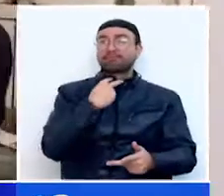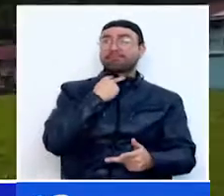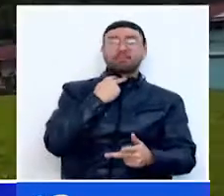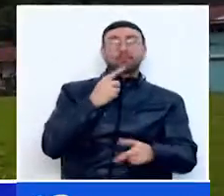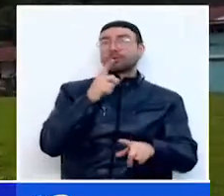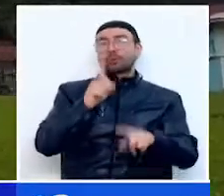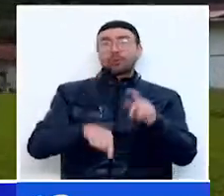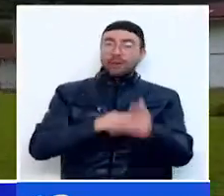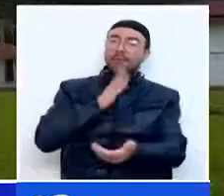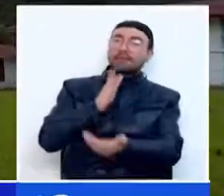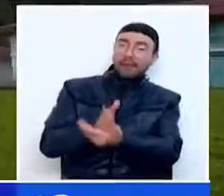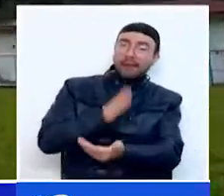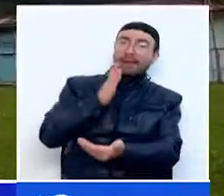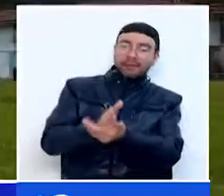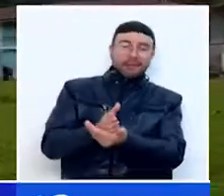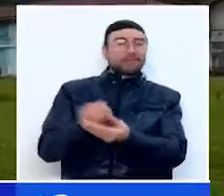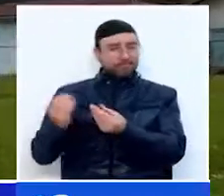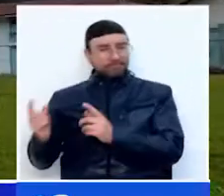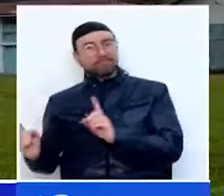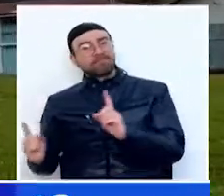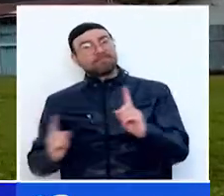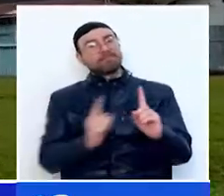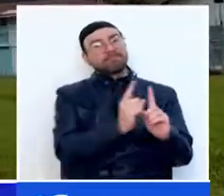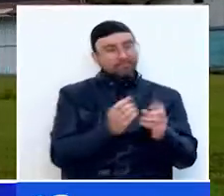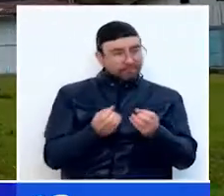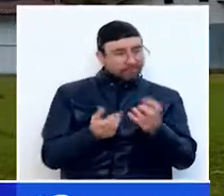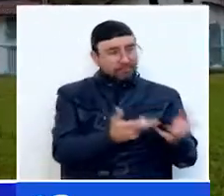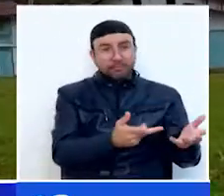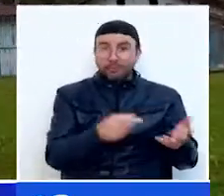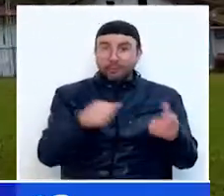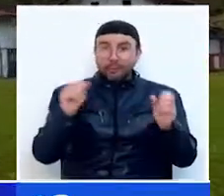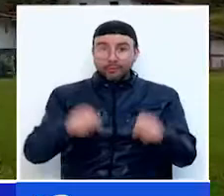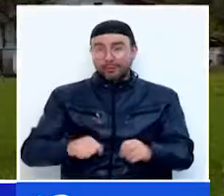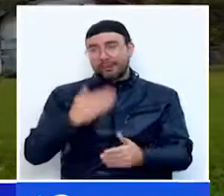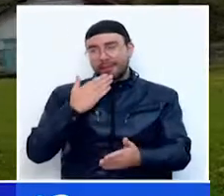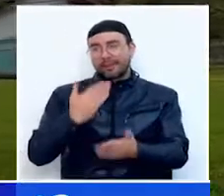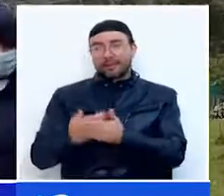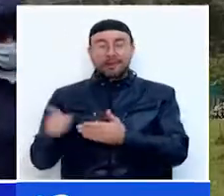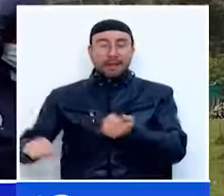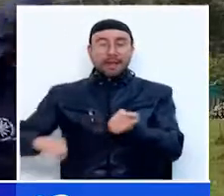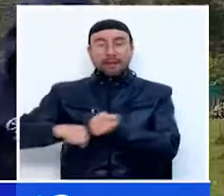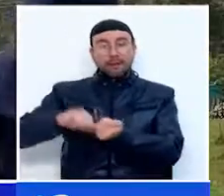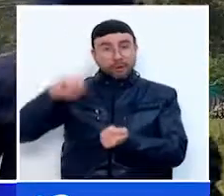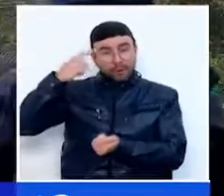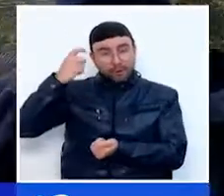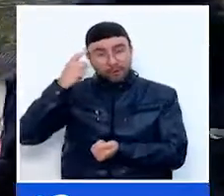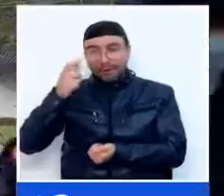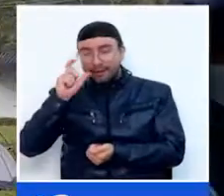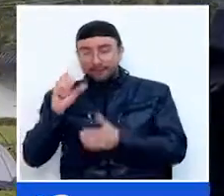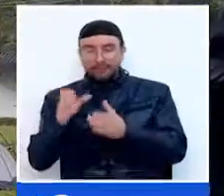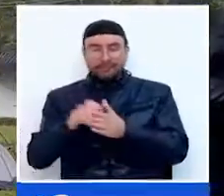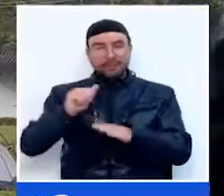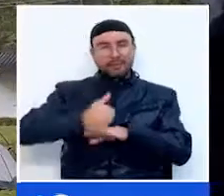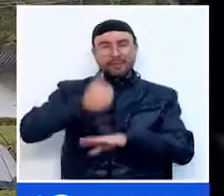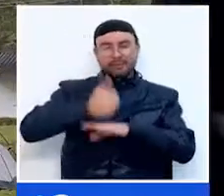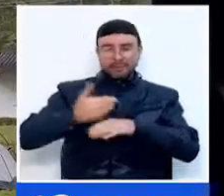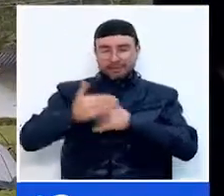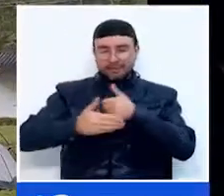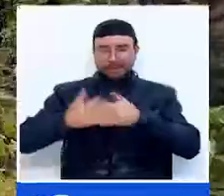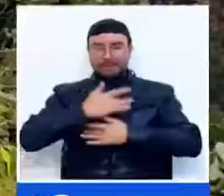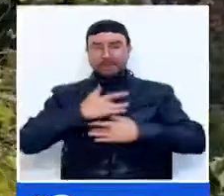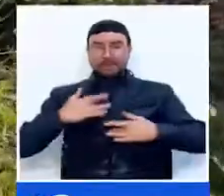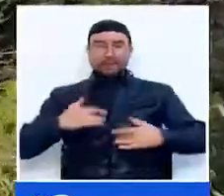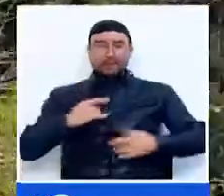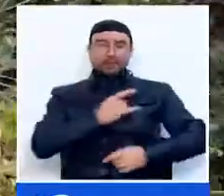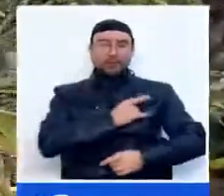con regularidad a la atención médica. Esta jornada fue posible gracias al apoyo de la Gobernación de Caldas, la Dirección Territorial de Salud, la Universidad